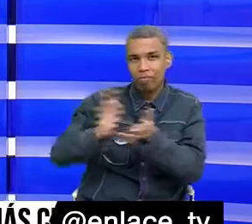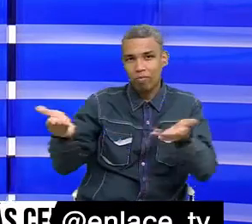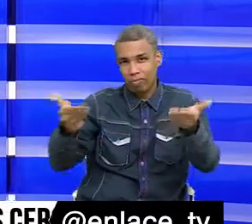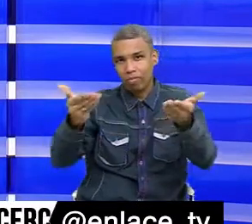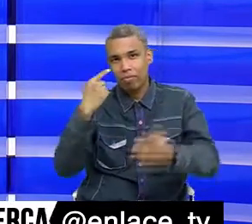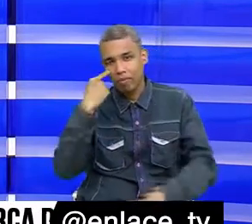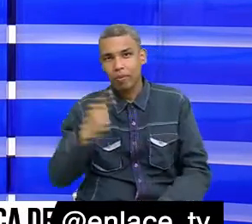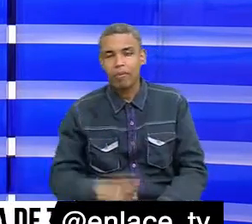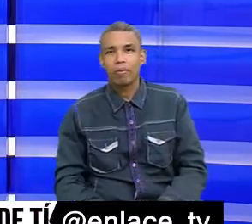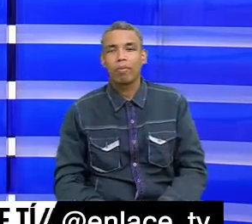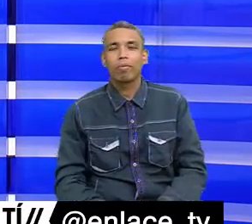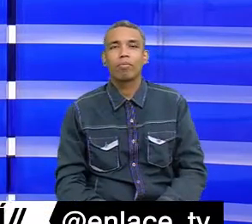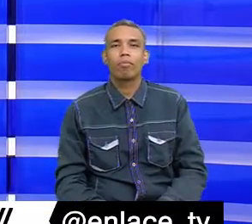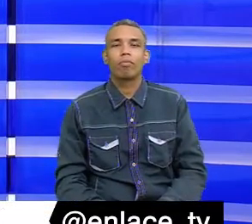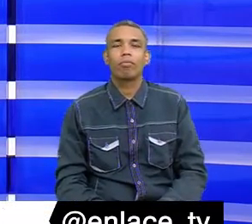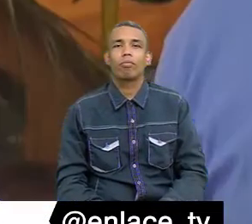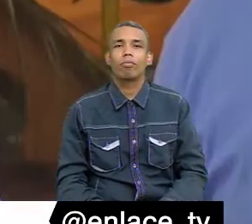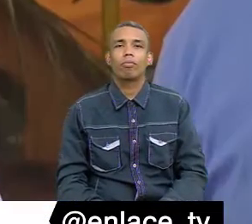información.